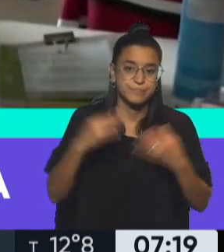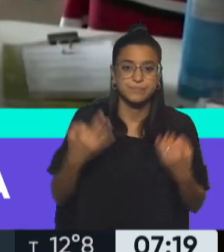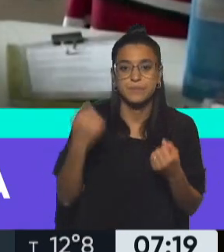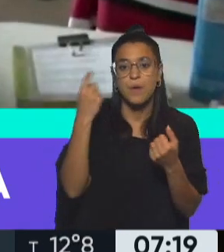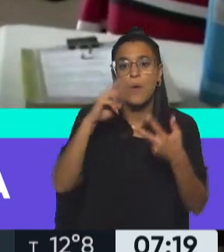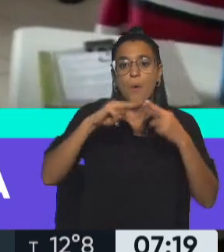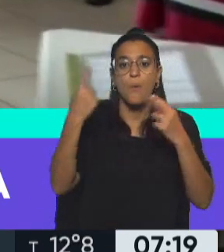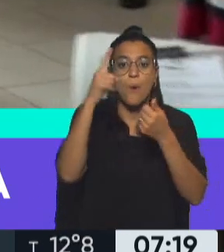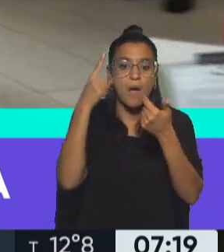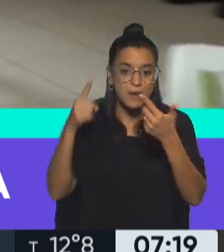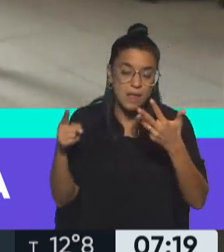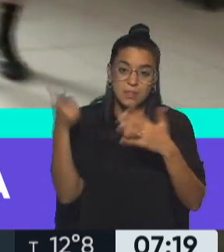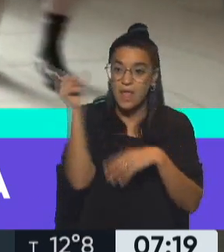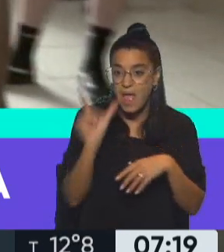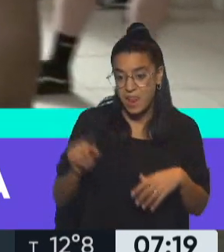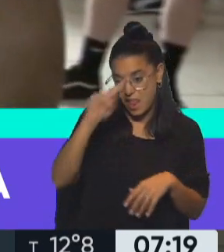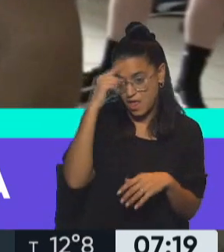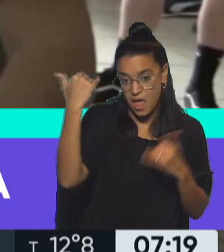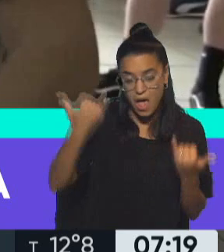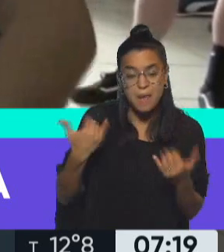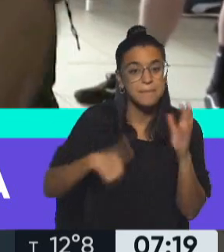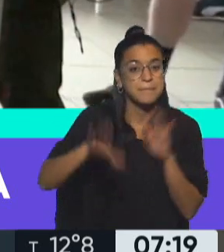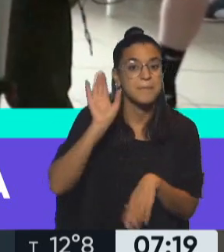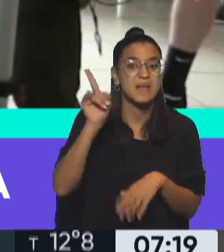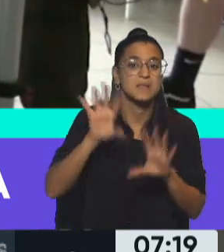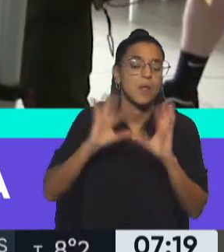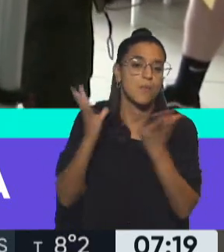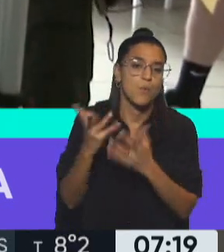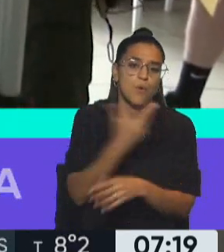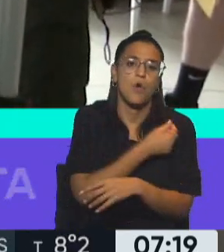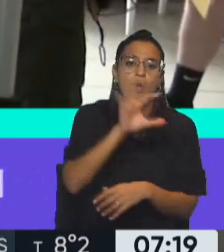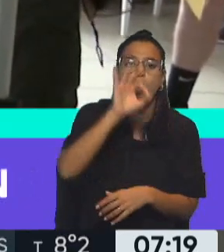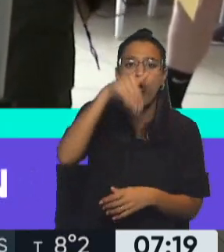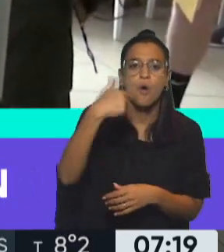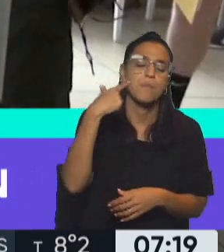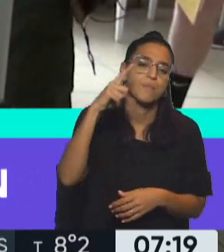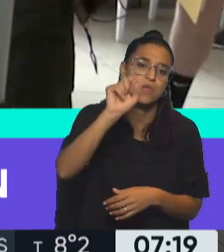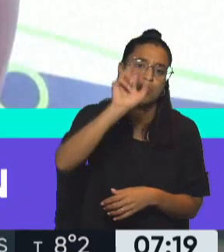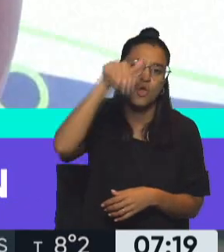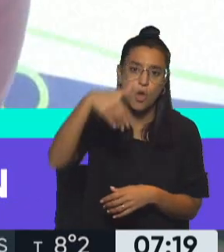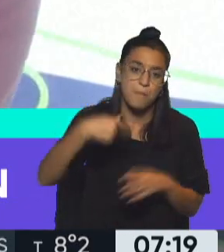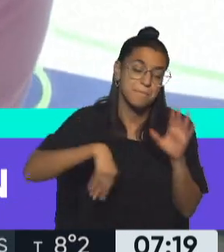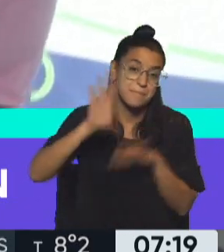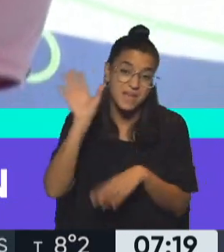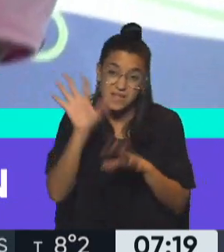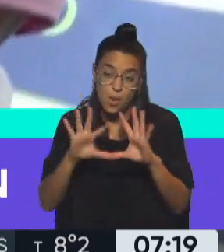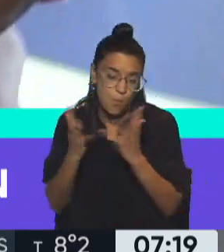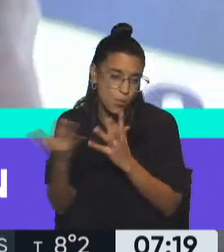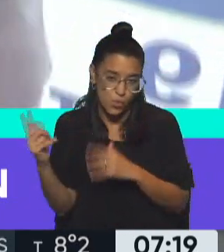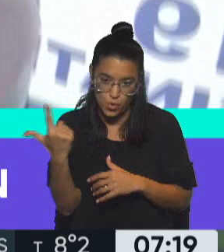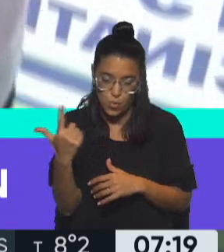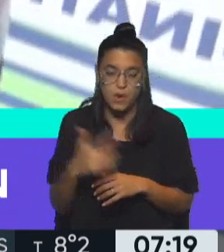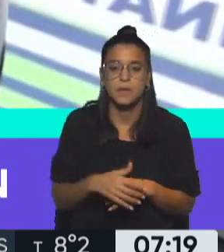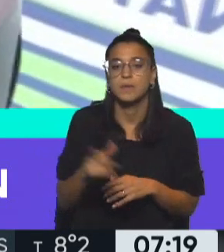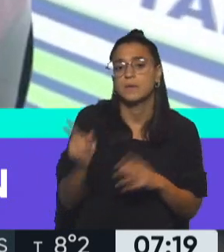variantes que tenemos circulando a nivel nacional y mayoritariamente en el mundo. Hoy todavía Omicron no es la variante mayoritaria en el mundo. Y tenemos que seguir